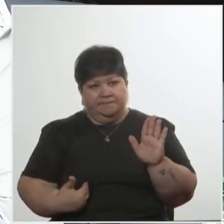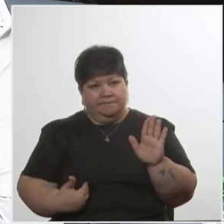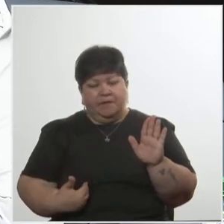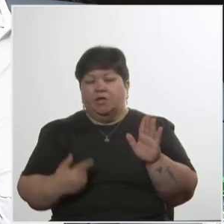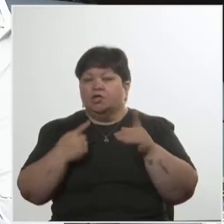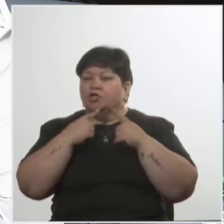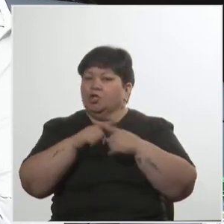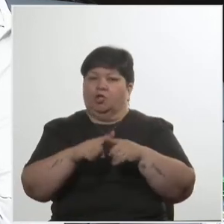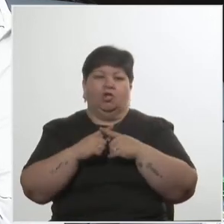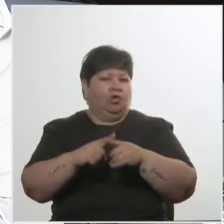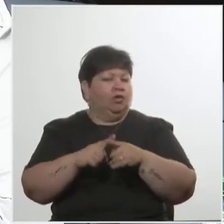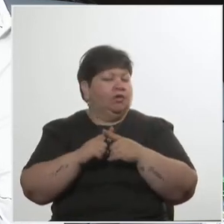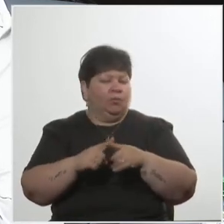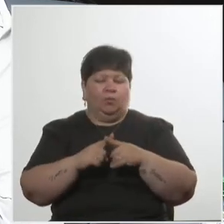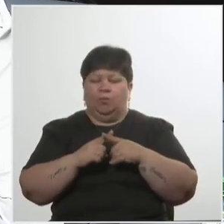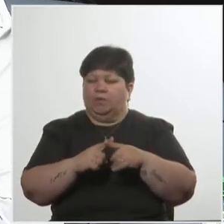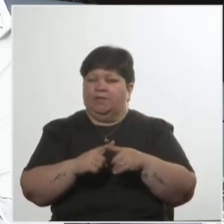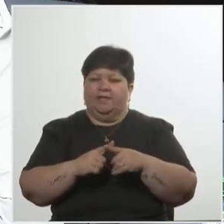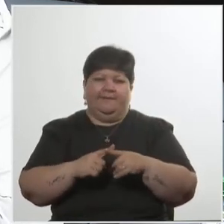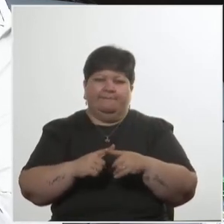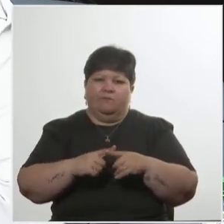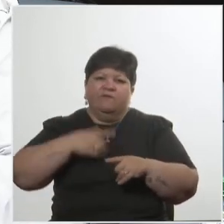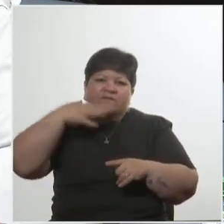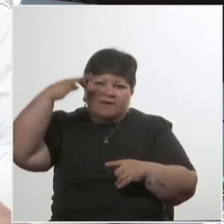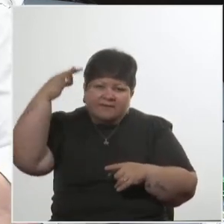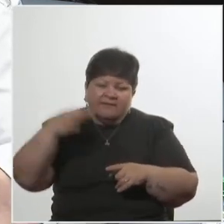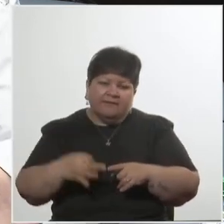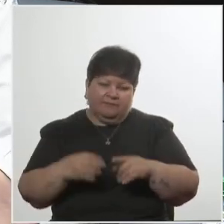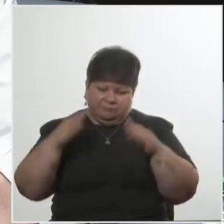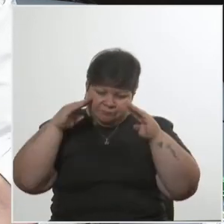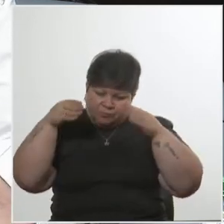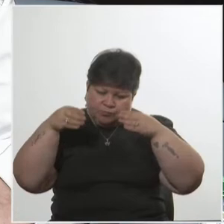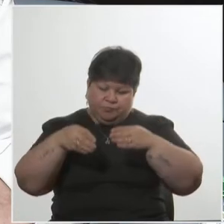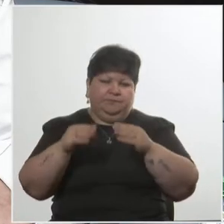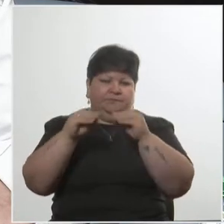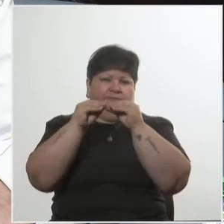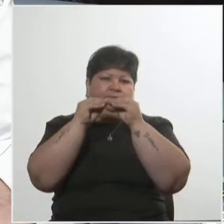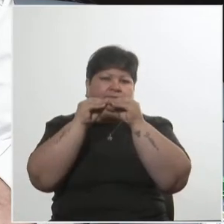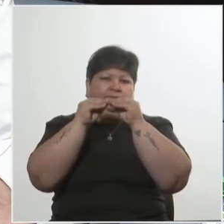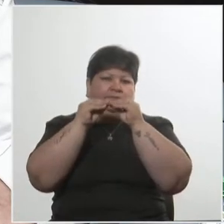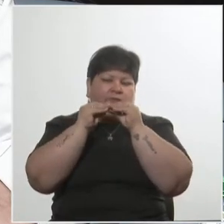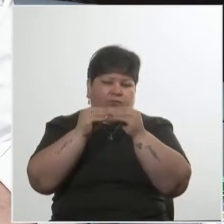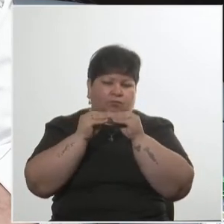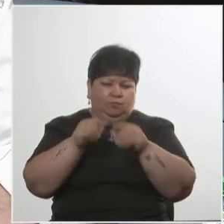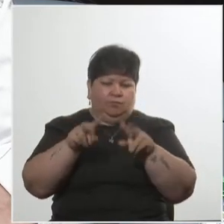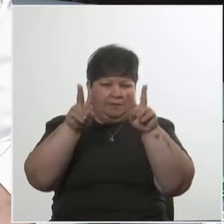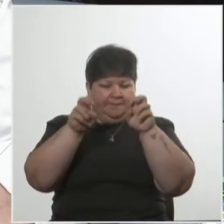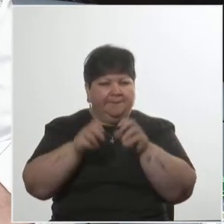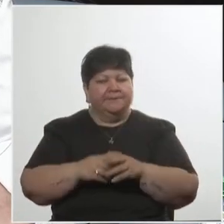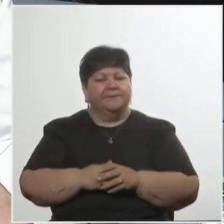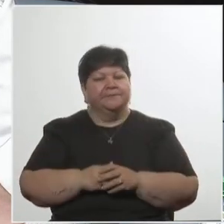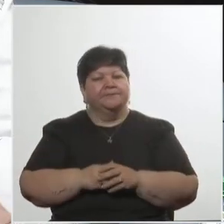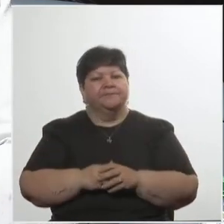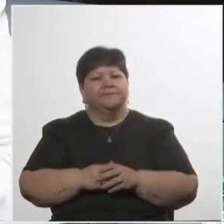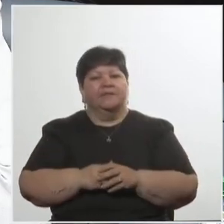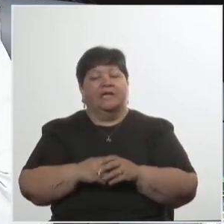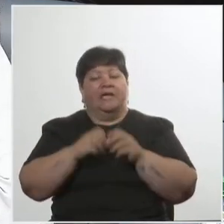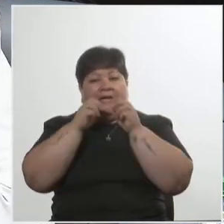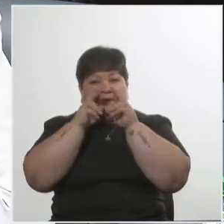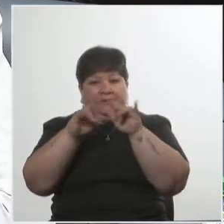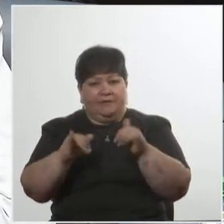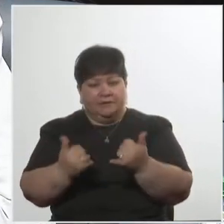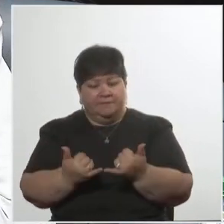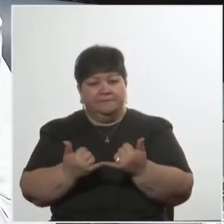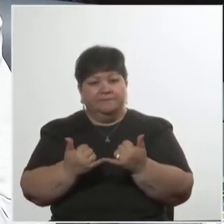lo discutimos con la seriedad que se deben tratar estos temas y como dije estamos dispuestos